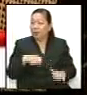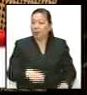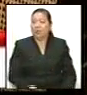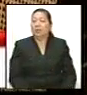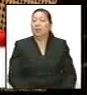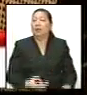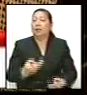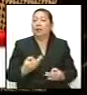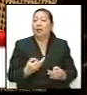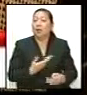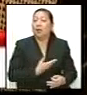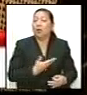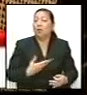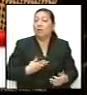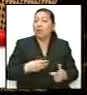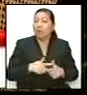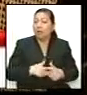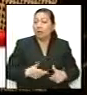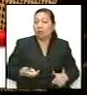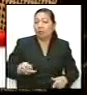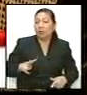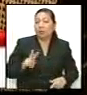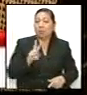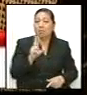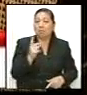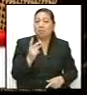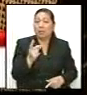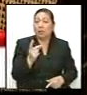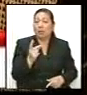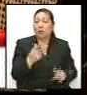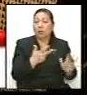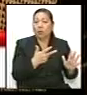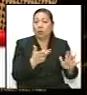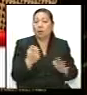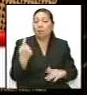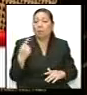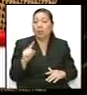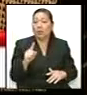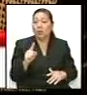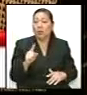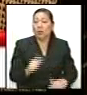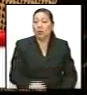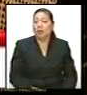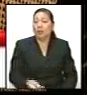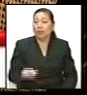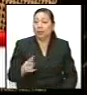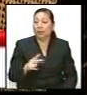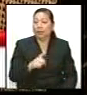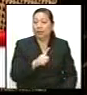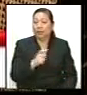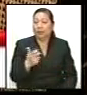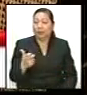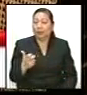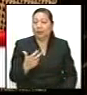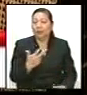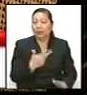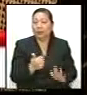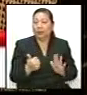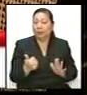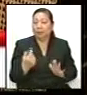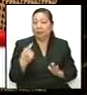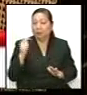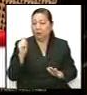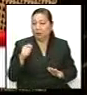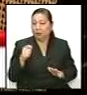el presupuesto de los gobiernos locales se incrementó en 21.800 millones, es decir, subió 136%, y en